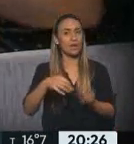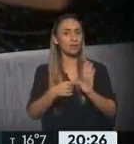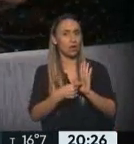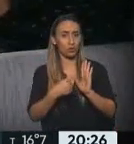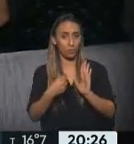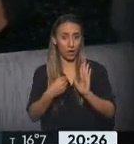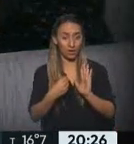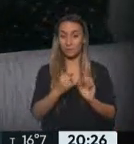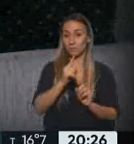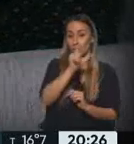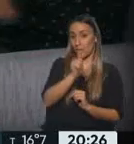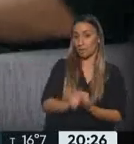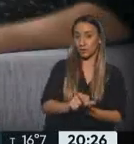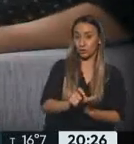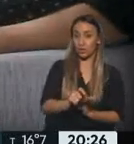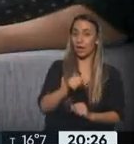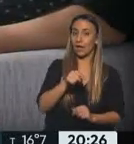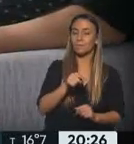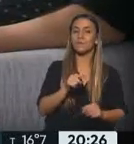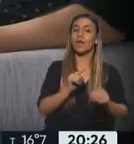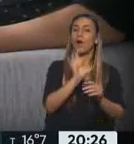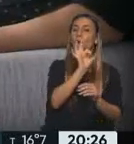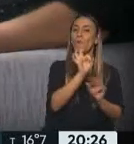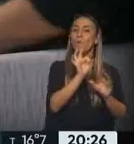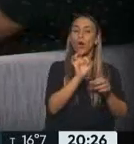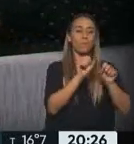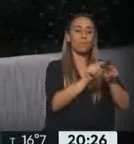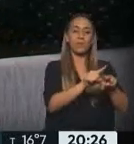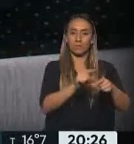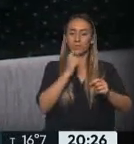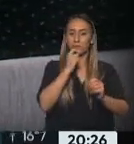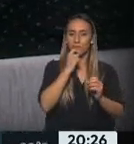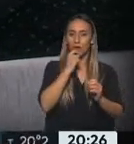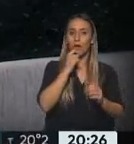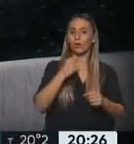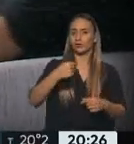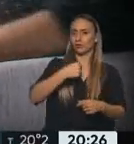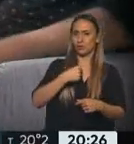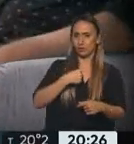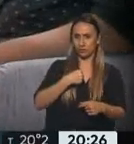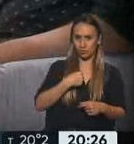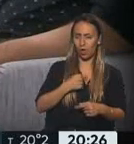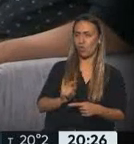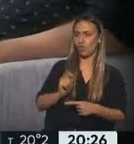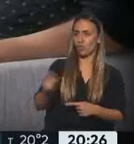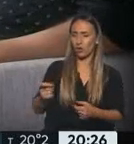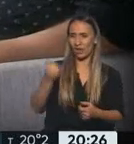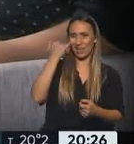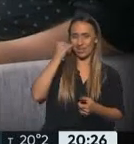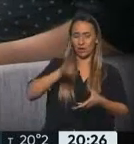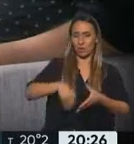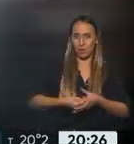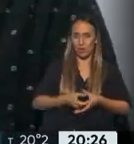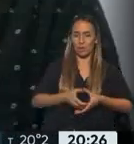gestante no puede dar su gameta. Es decir, no puede ser gestante y donante a la vez. Noviembre